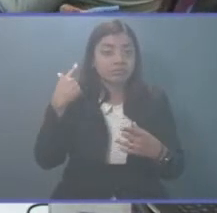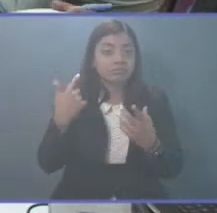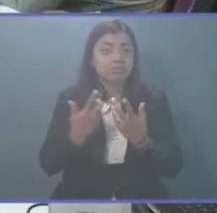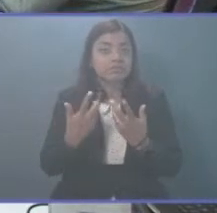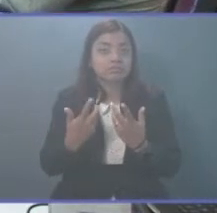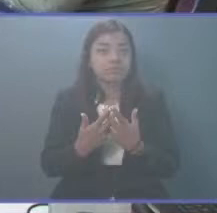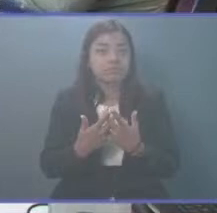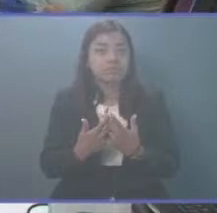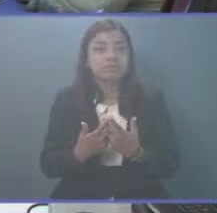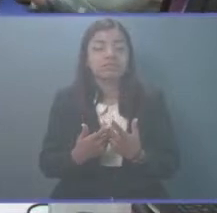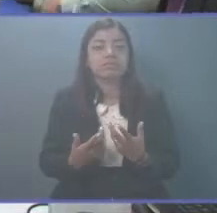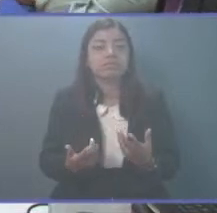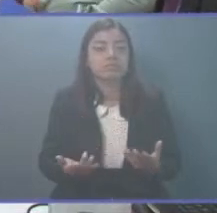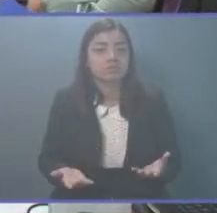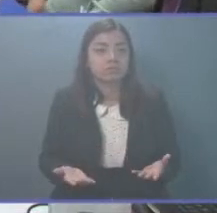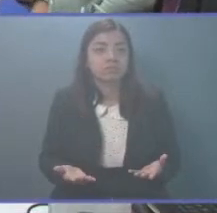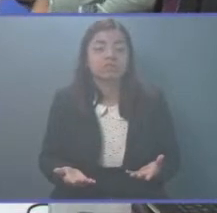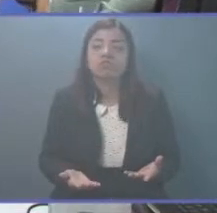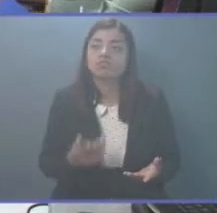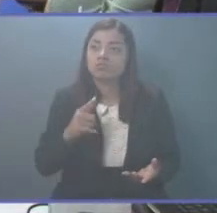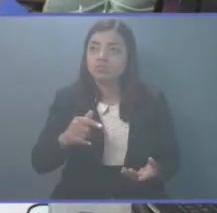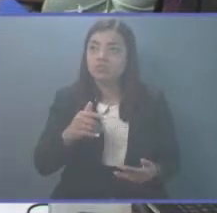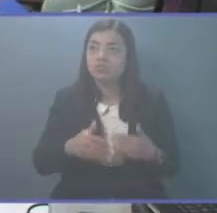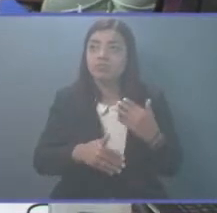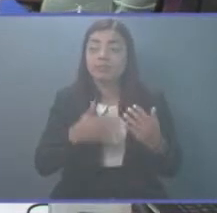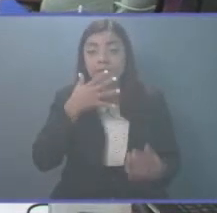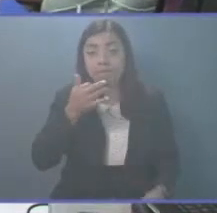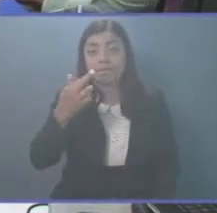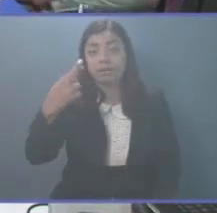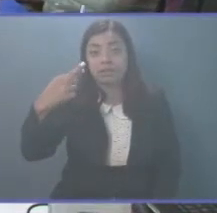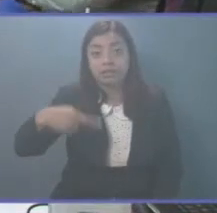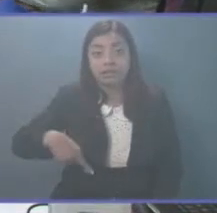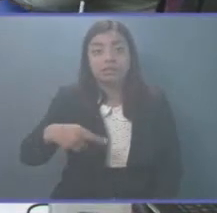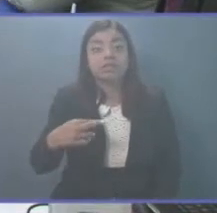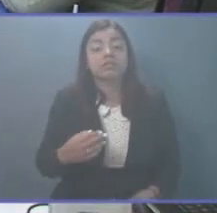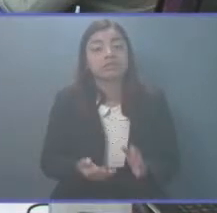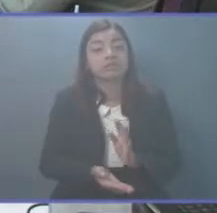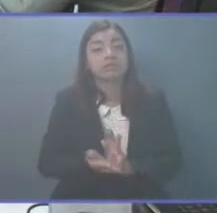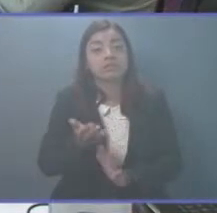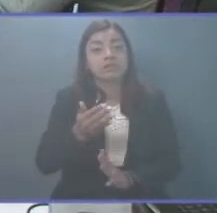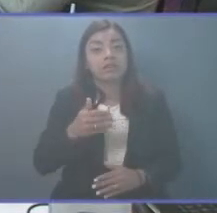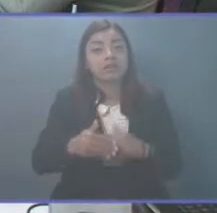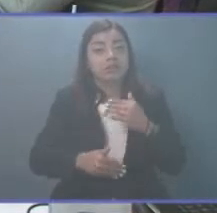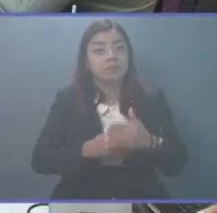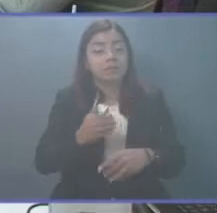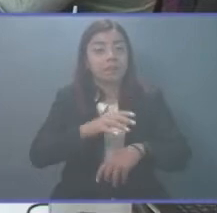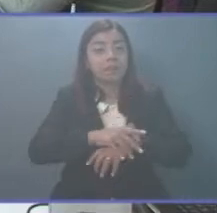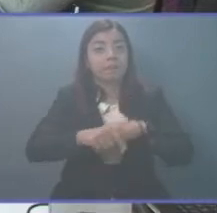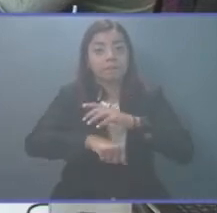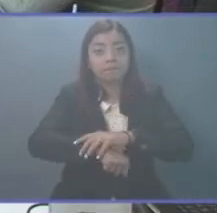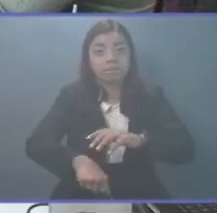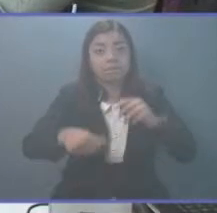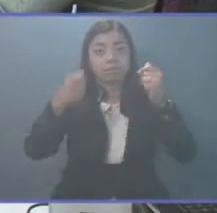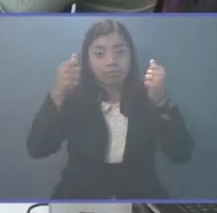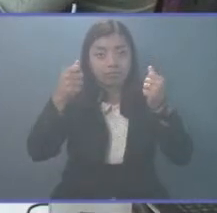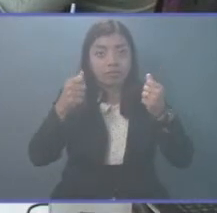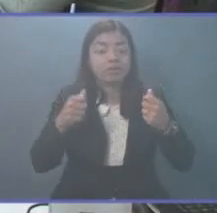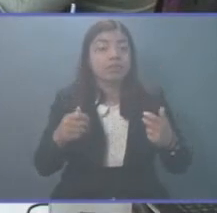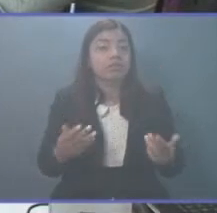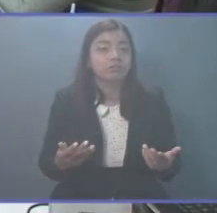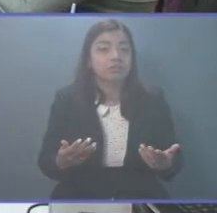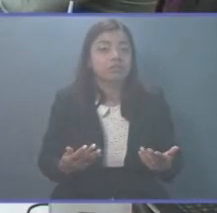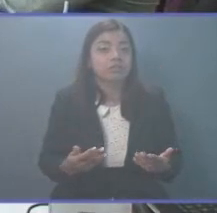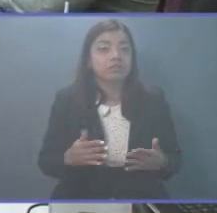colega, se enfrenta en la realidad, en el desarrollo de los procesos penales, una ausencia